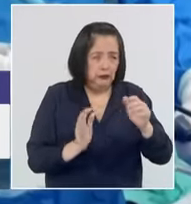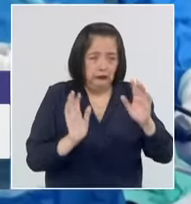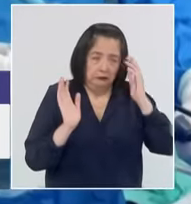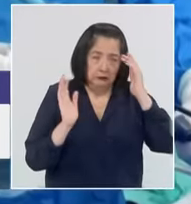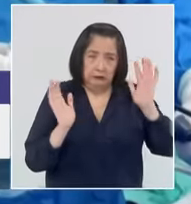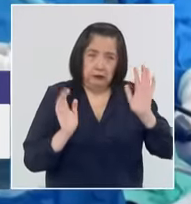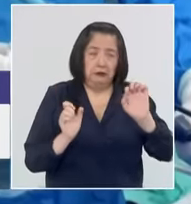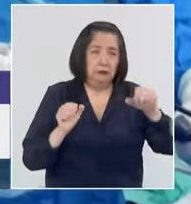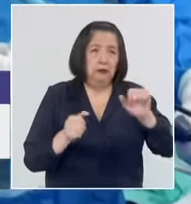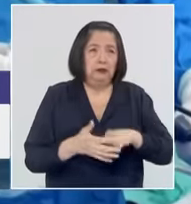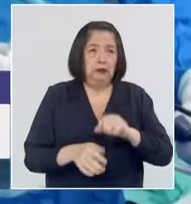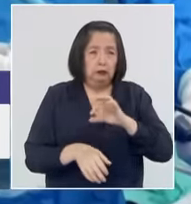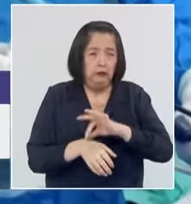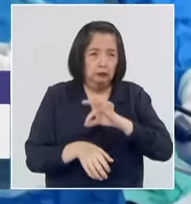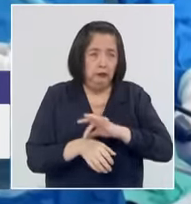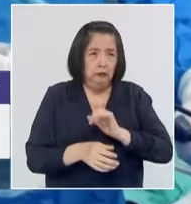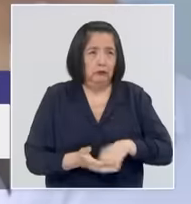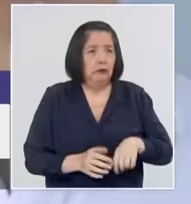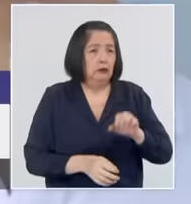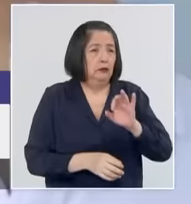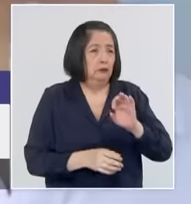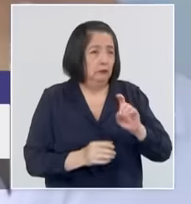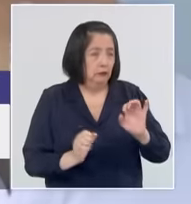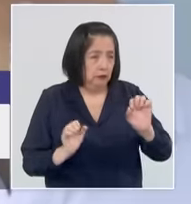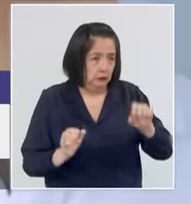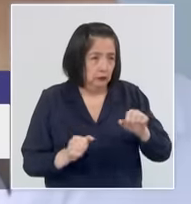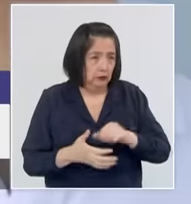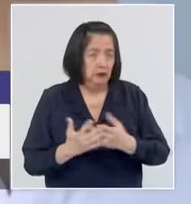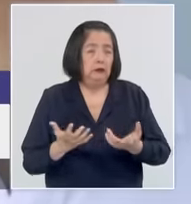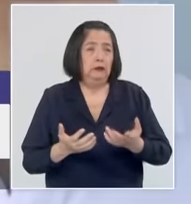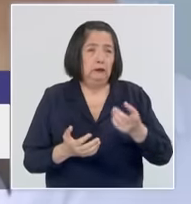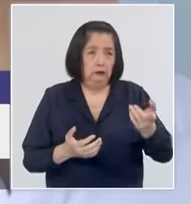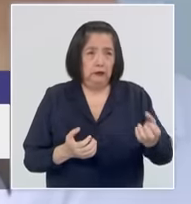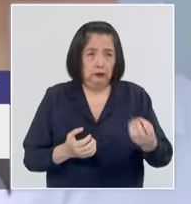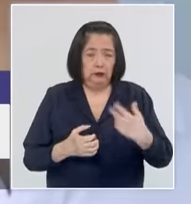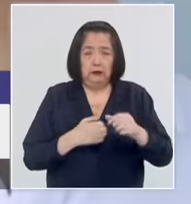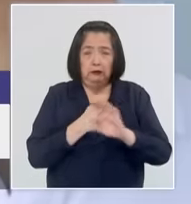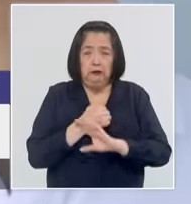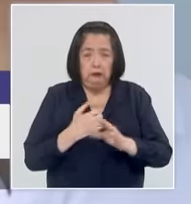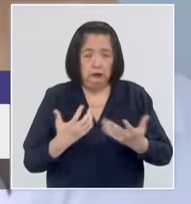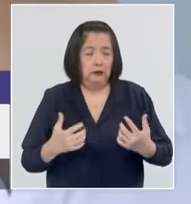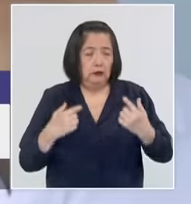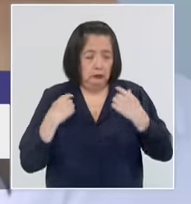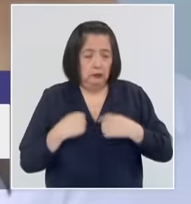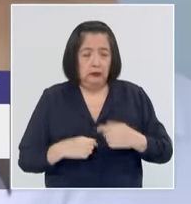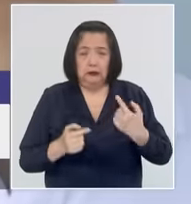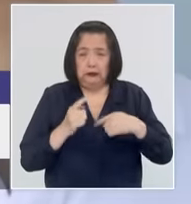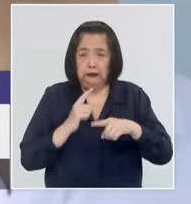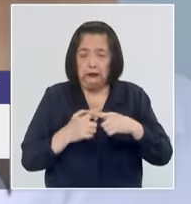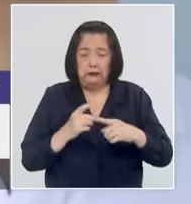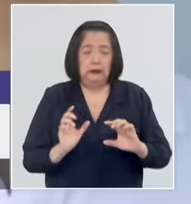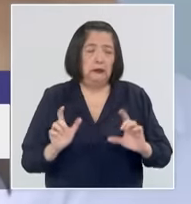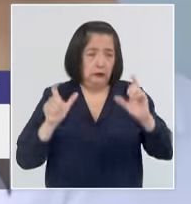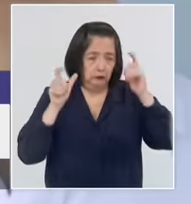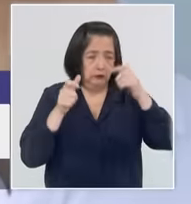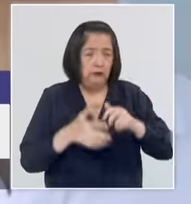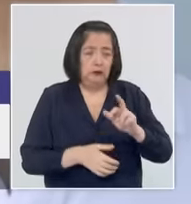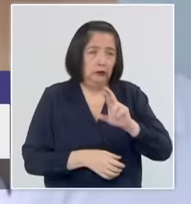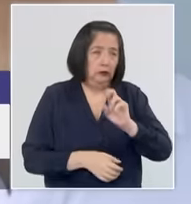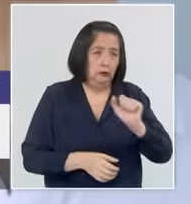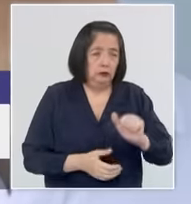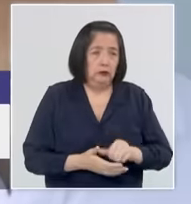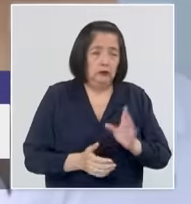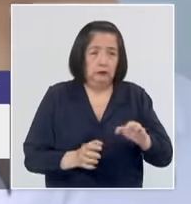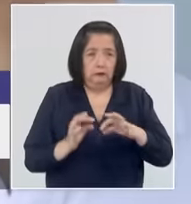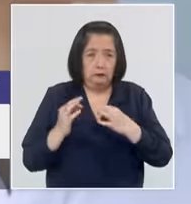sabemos si el doctor Funk, como bien mencionabas, que está siendo defendido por la abogada excongresista también, Rosa Barta, que además entendemos